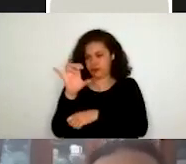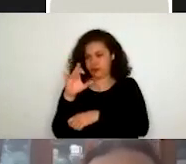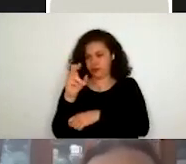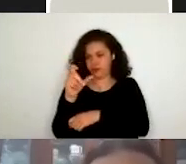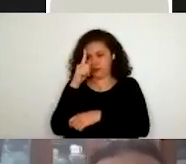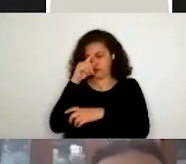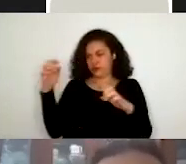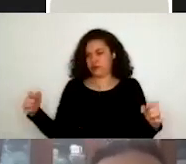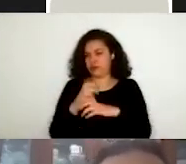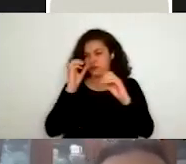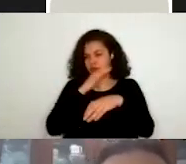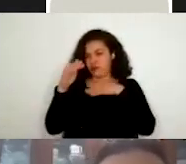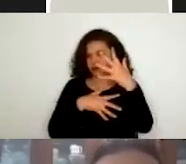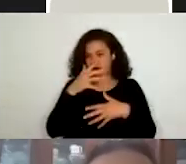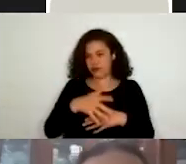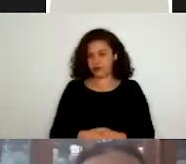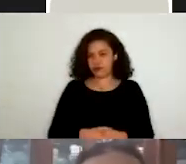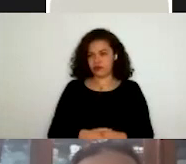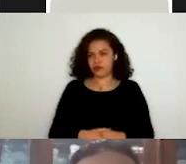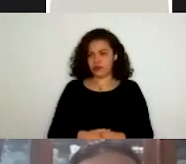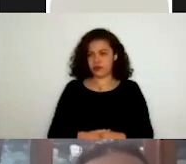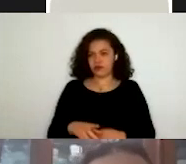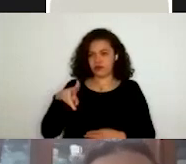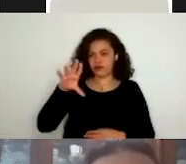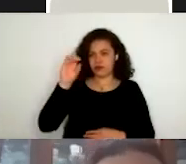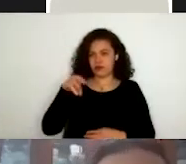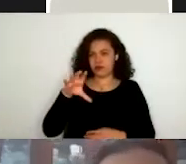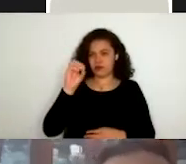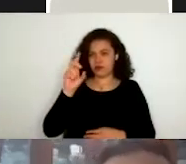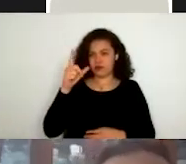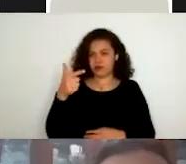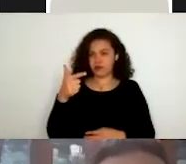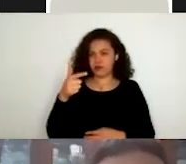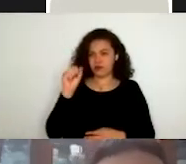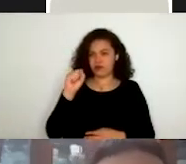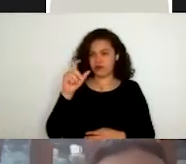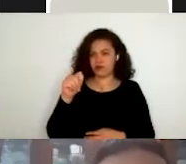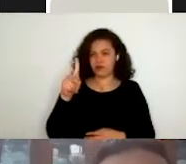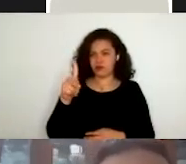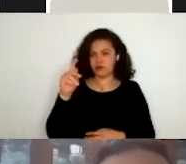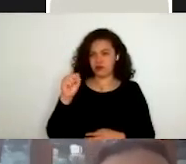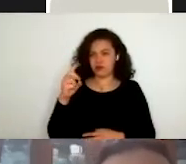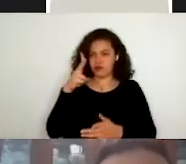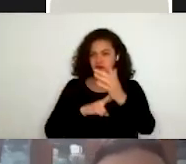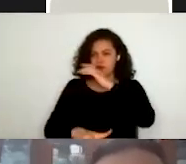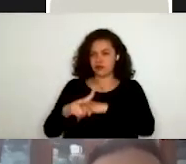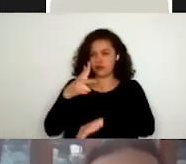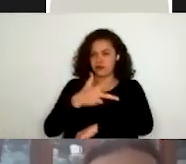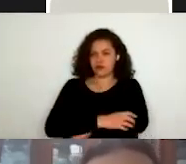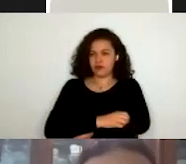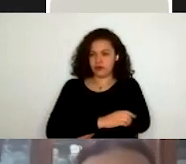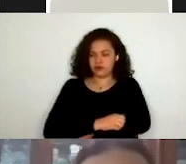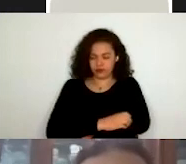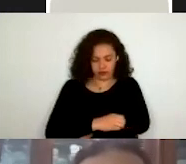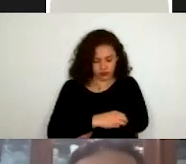desastre. La NOM 017 STPS 2008, que nos habla del equipo